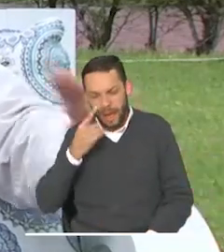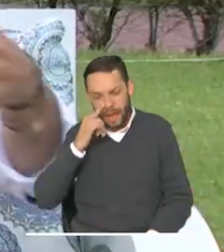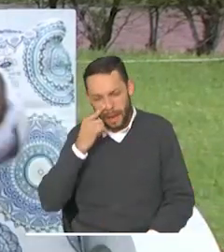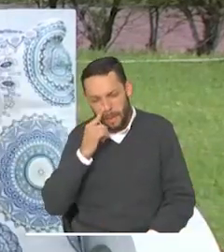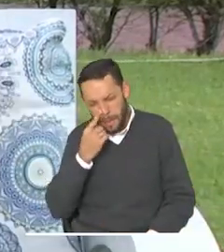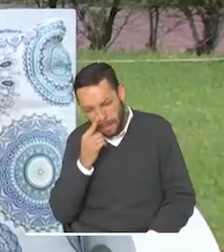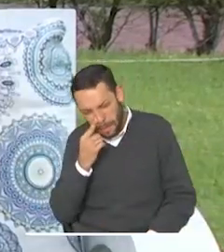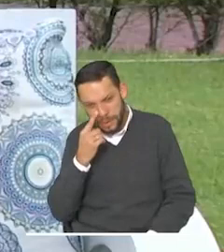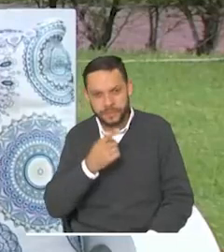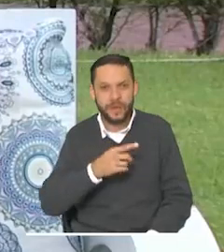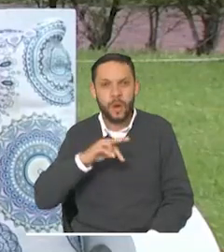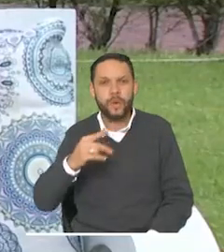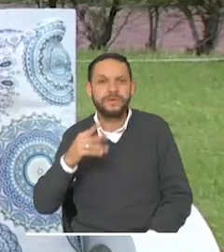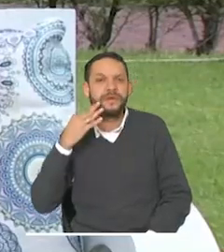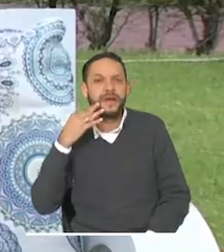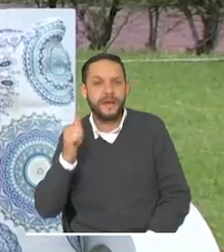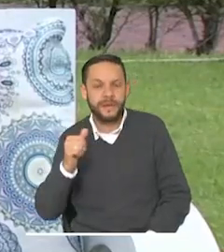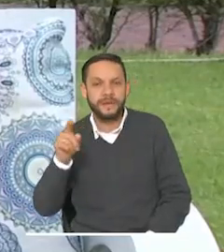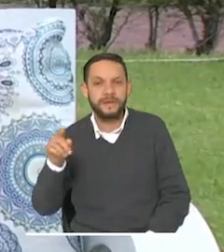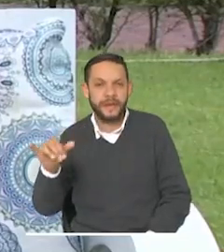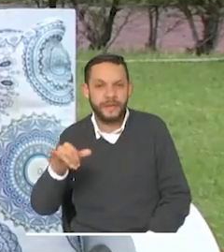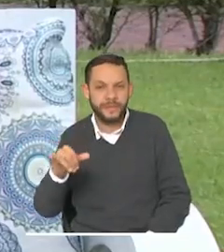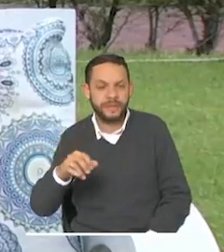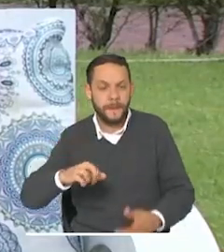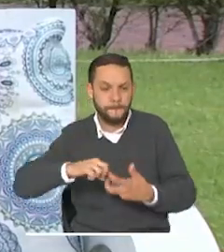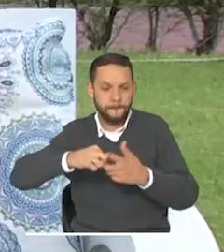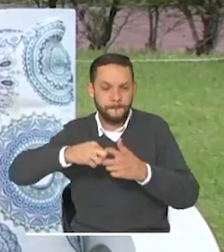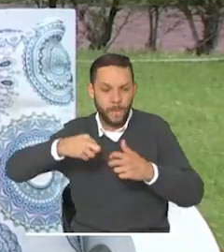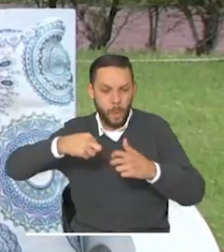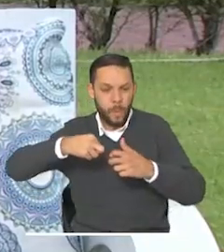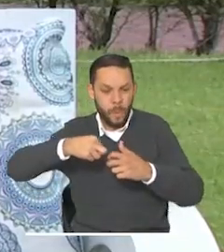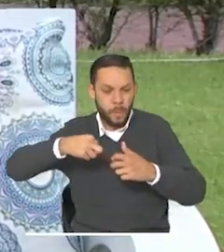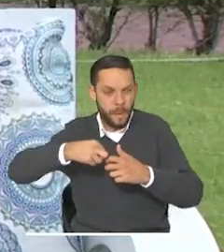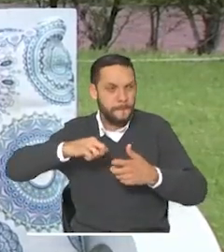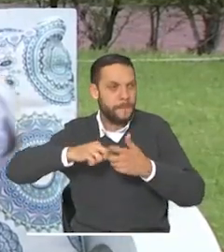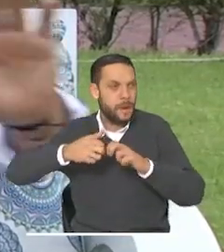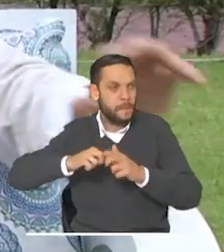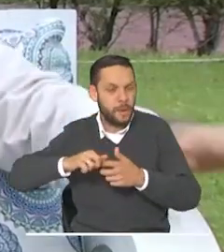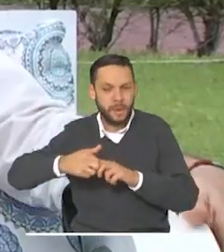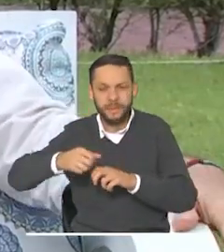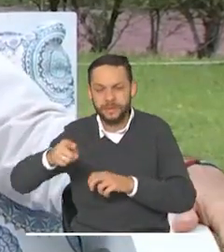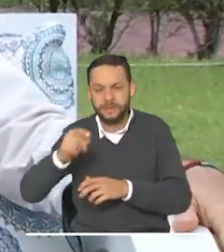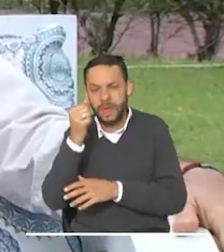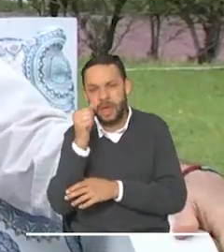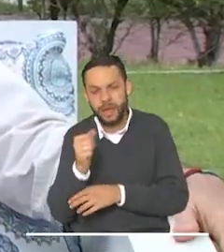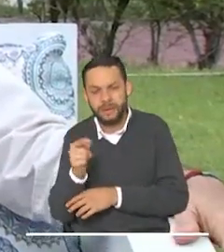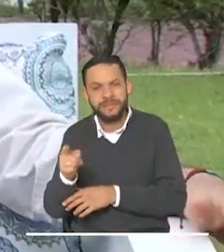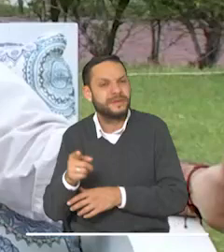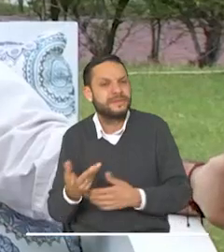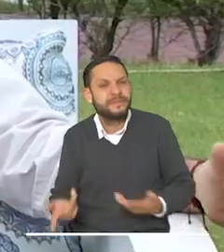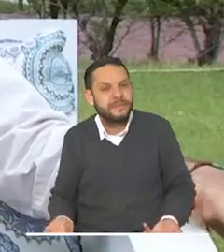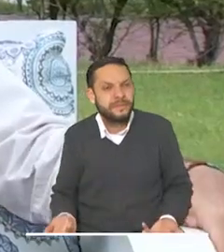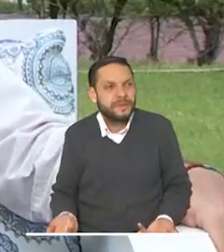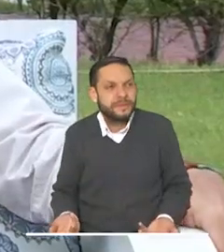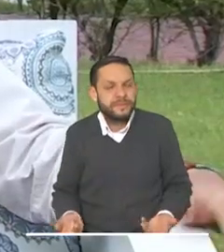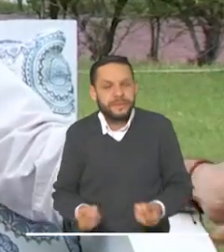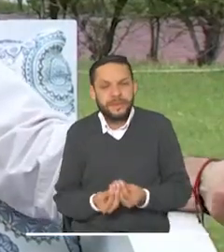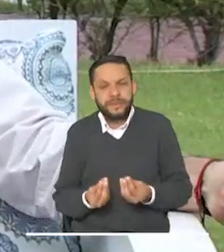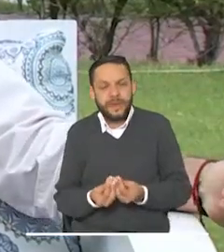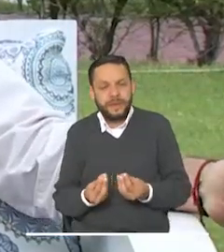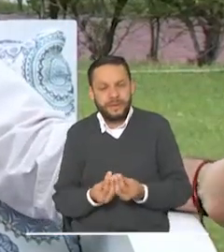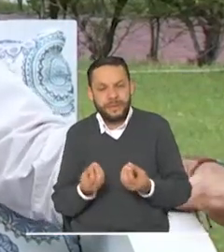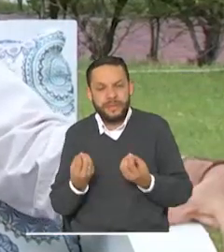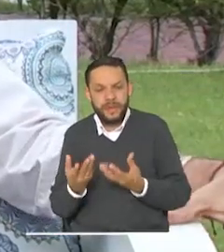y me llega una señora con una fibromialgia que se desencadenó por una depresión y mi única opción